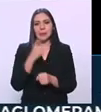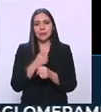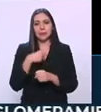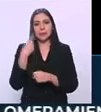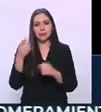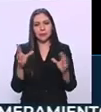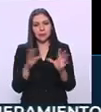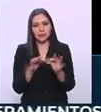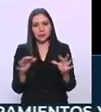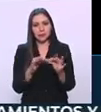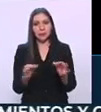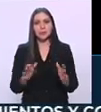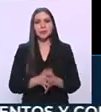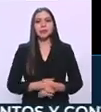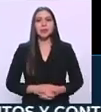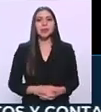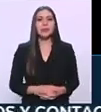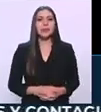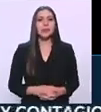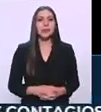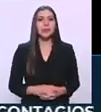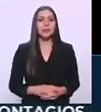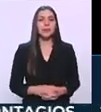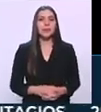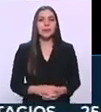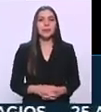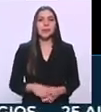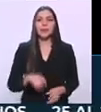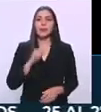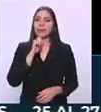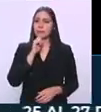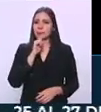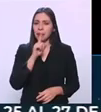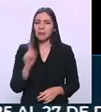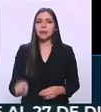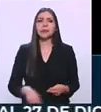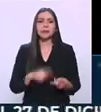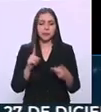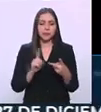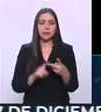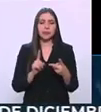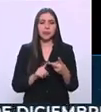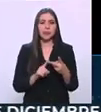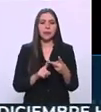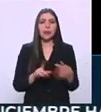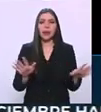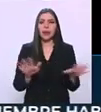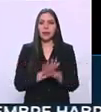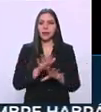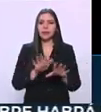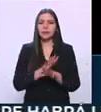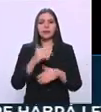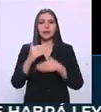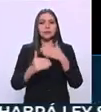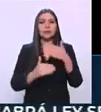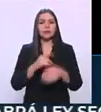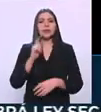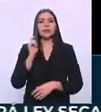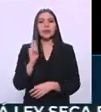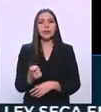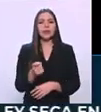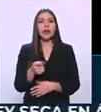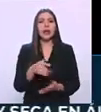comentar. También hemos avanzado muchísimo en el segundo eje rector, que es el